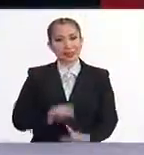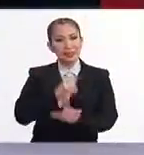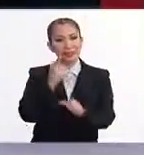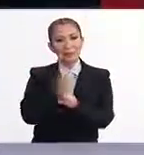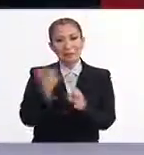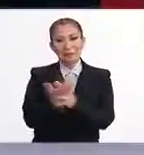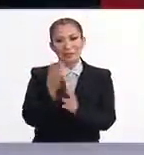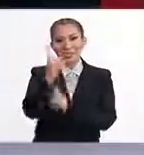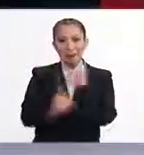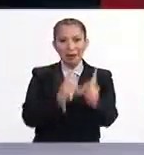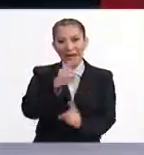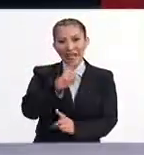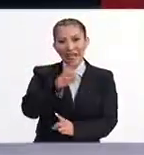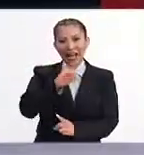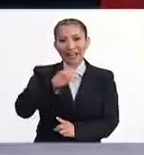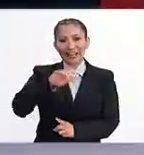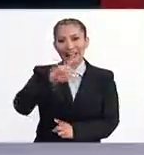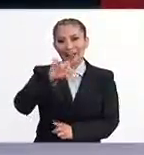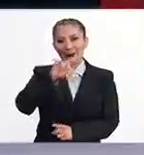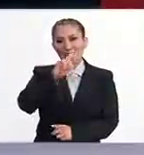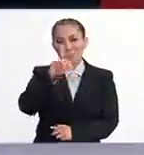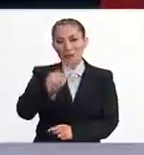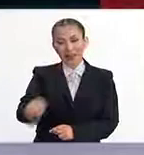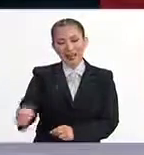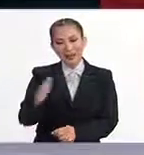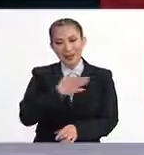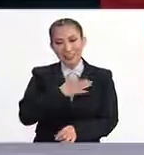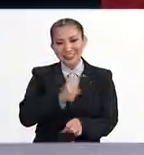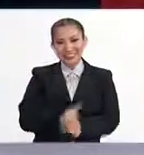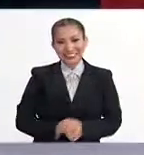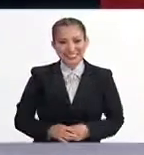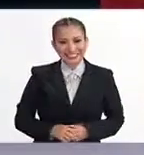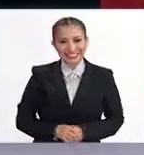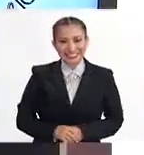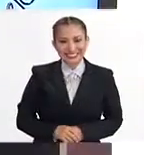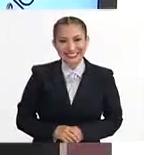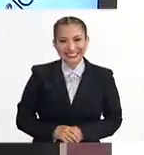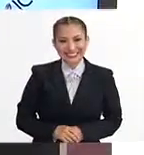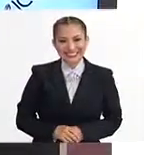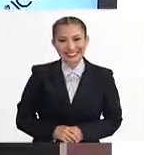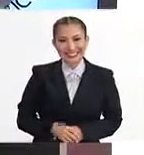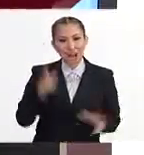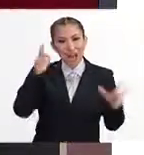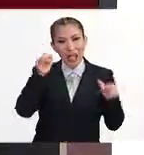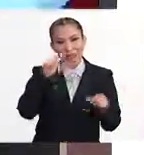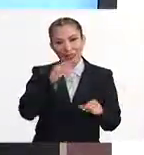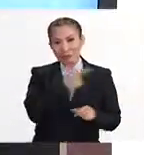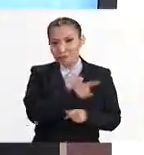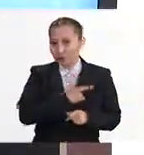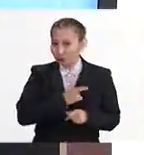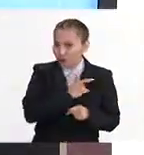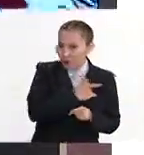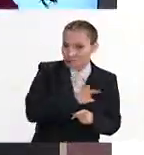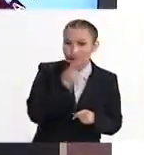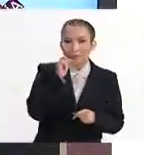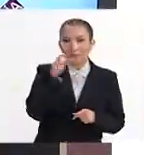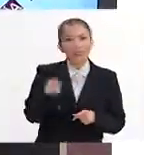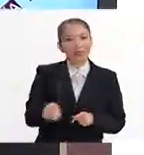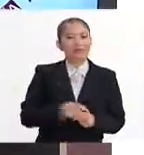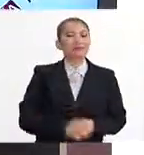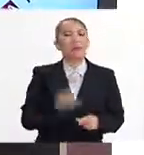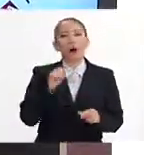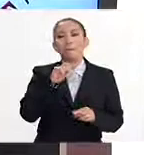Listo con la primera parte de los deportes. Daniel López Casarín. Dani, muy buenos días para ti. Hola, Pati, qué gusto saludarte. Muy buenos días también para